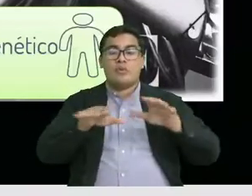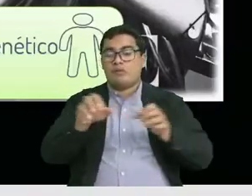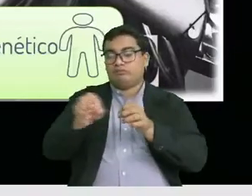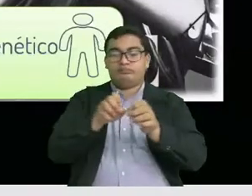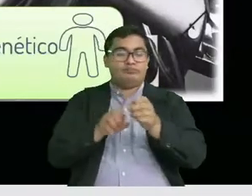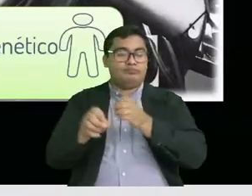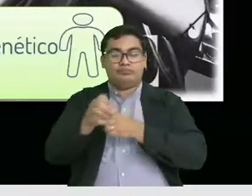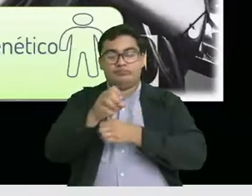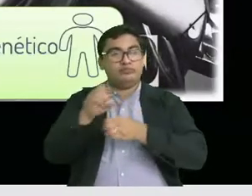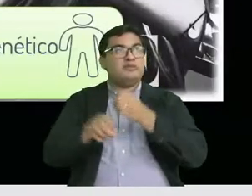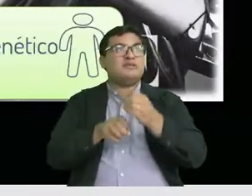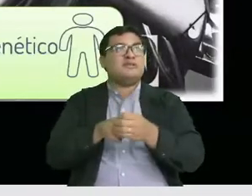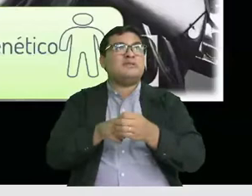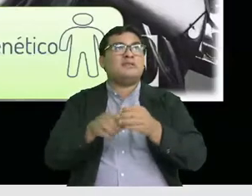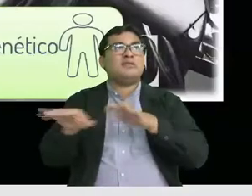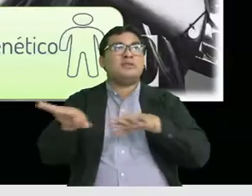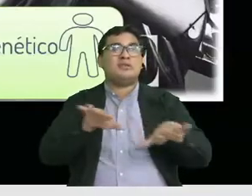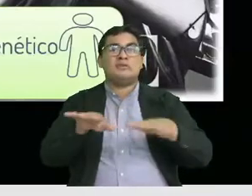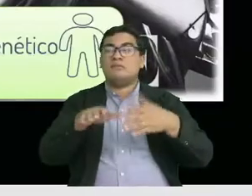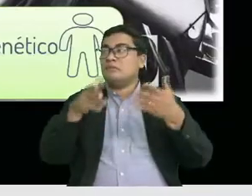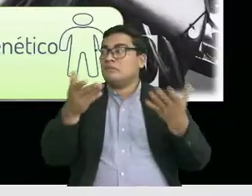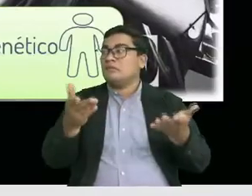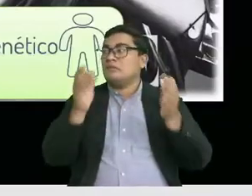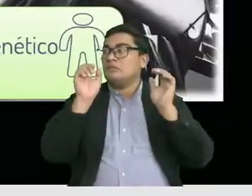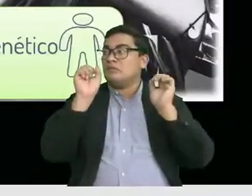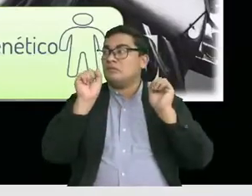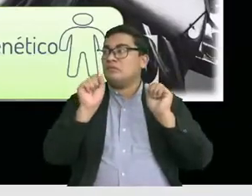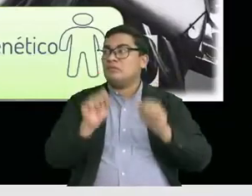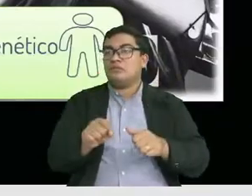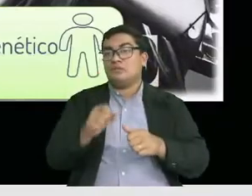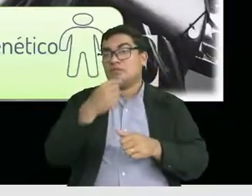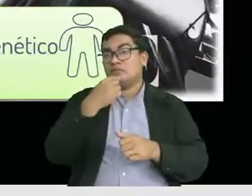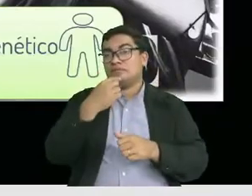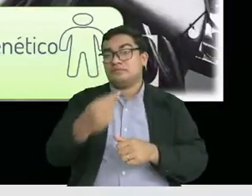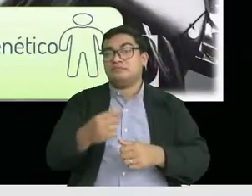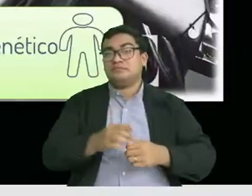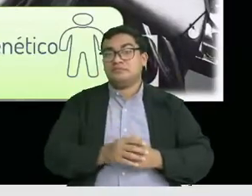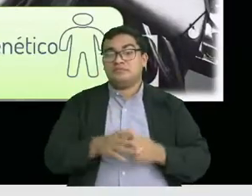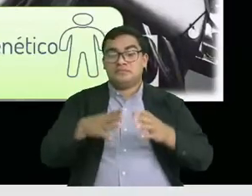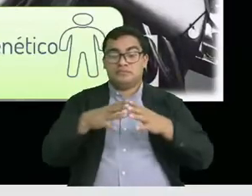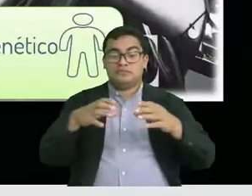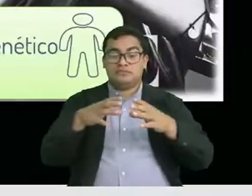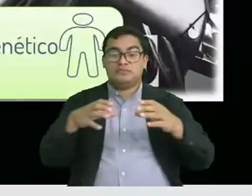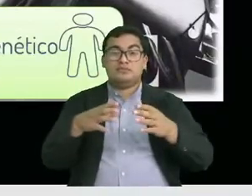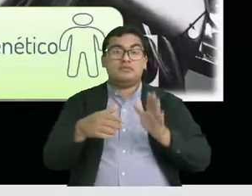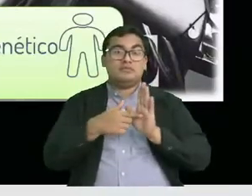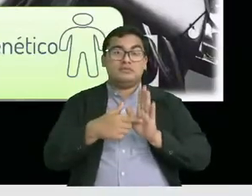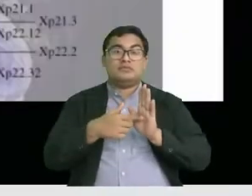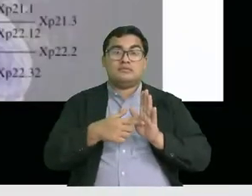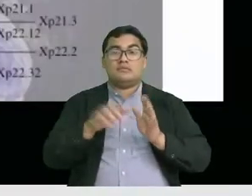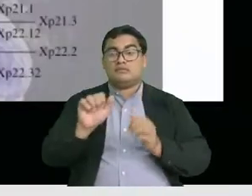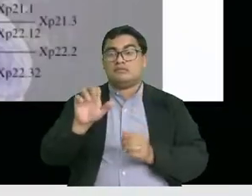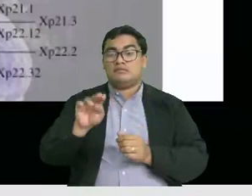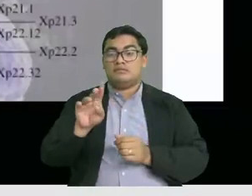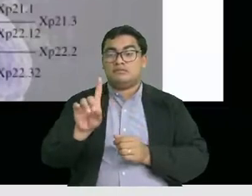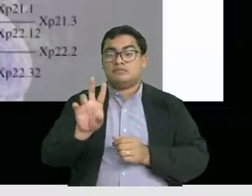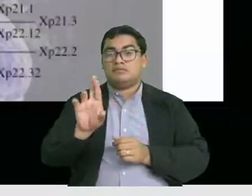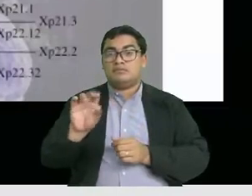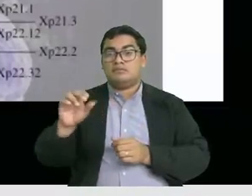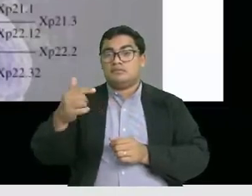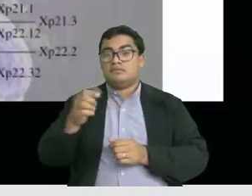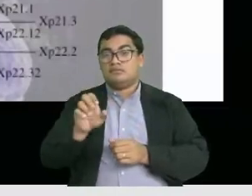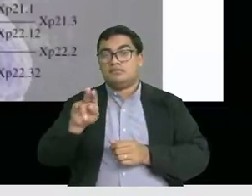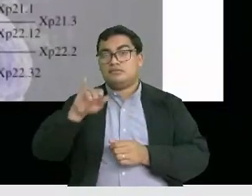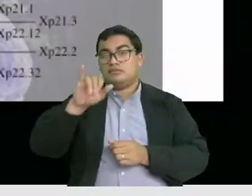receptor para poder hacer el efecto en la célula. Entonces, la insensibilidad androgénica es una